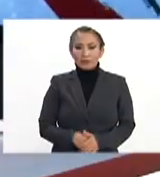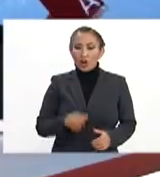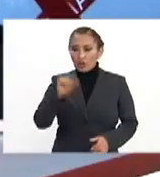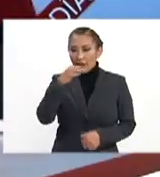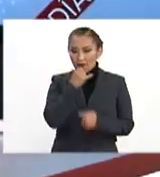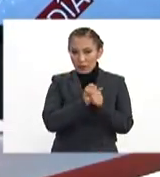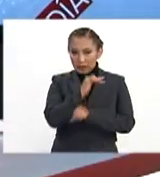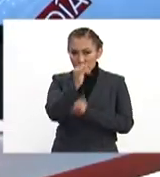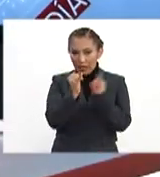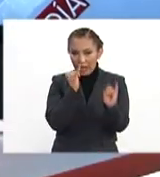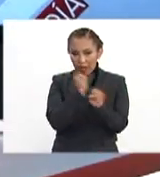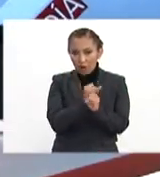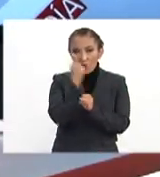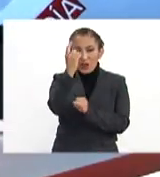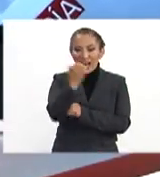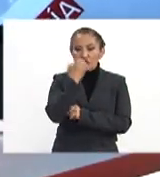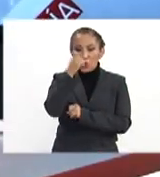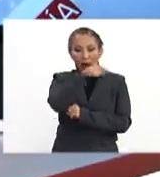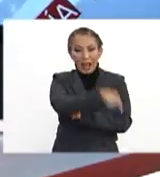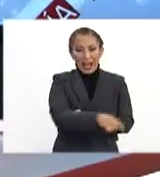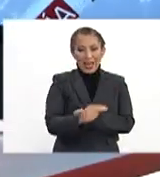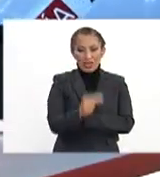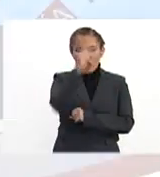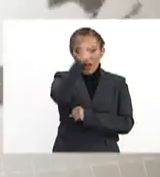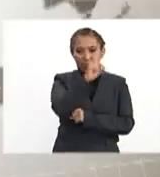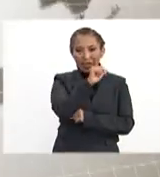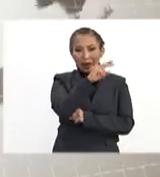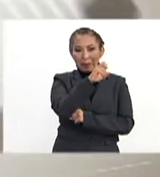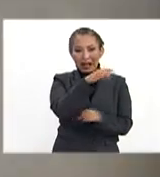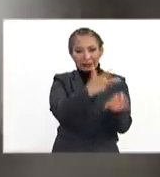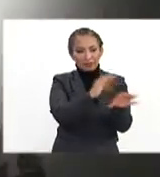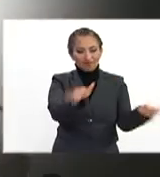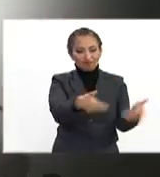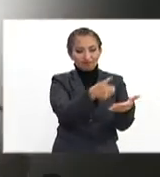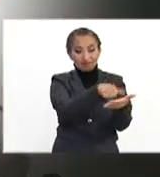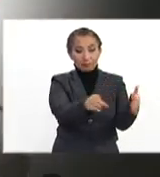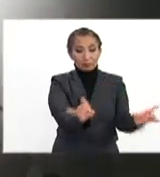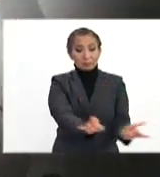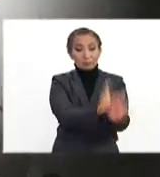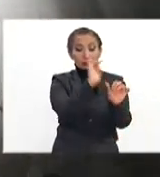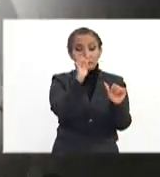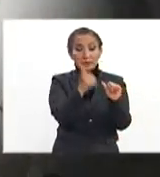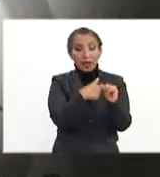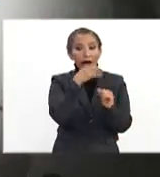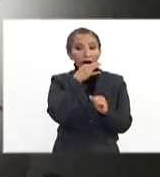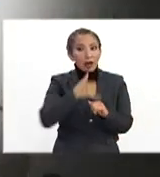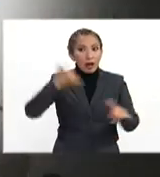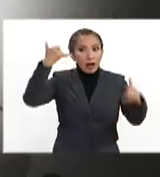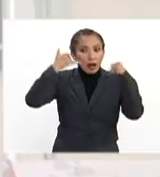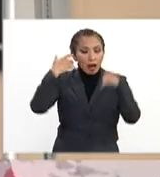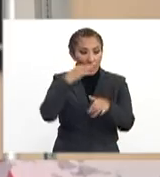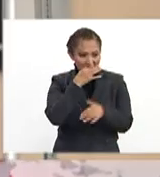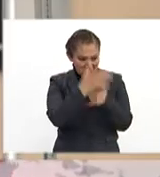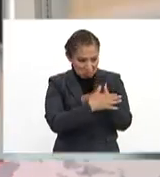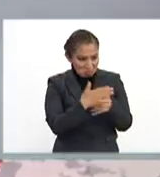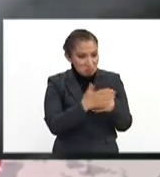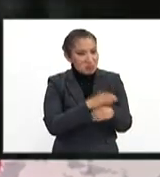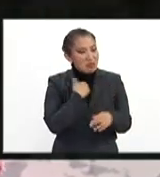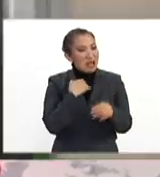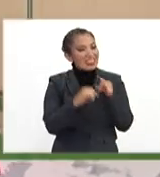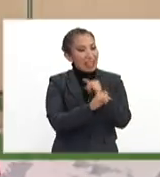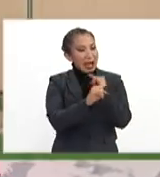Vámonos a la información internacional. Una escuela al norte de Denver, Estados Unidos, fue cerrada como medida de precaución tras recibir diferentes amenazas a través de las